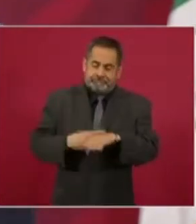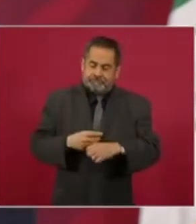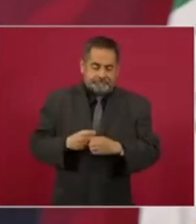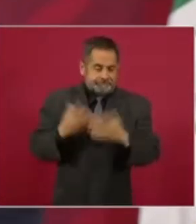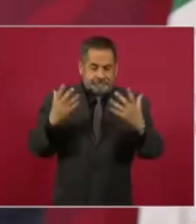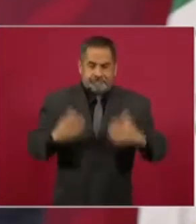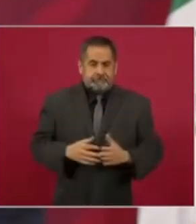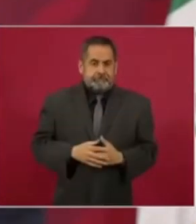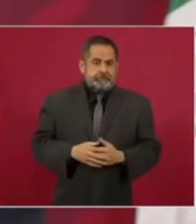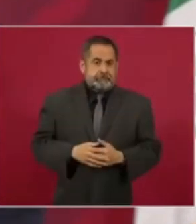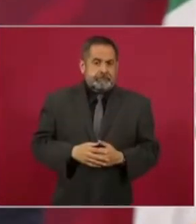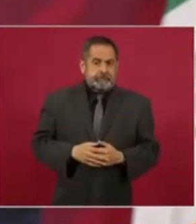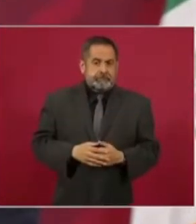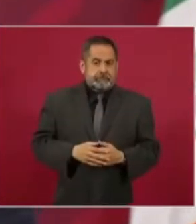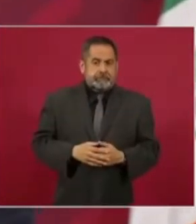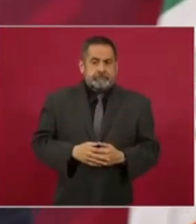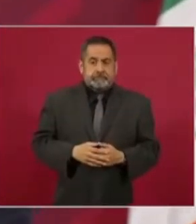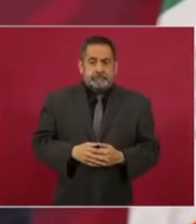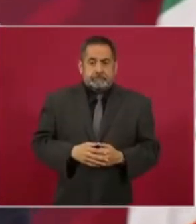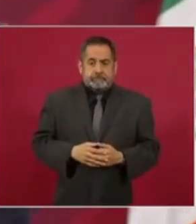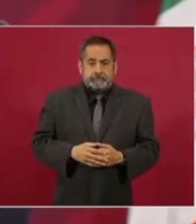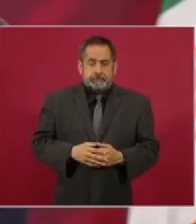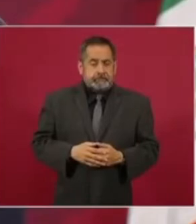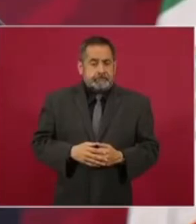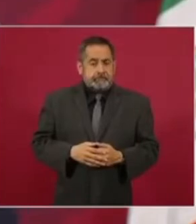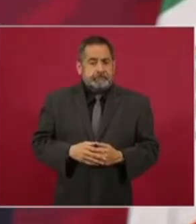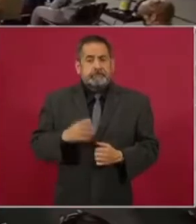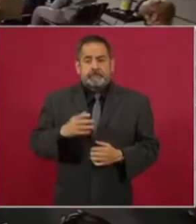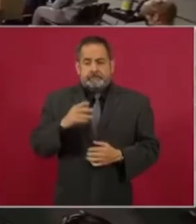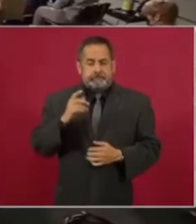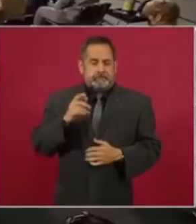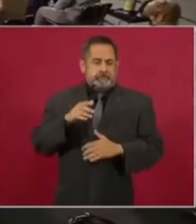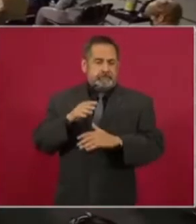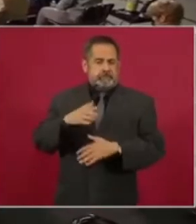En lo que corresponde a nuestro gobierno,